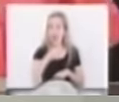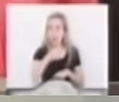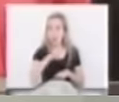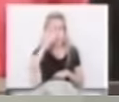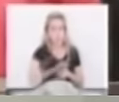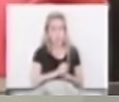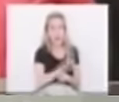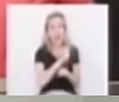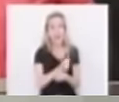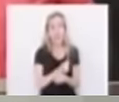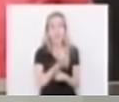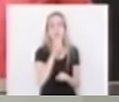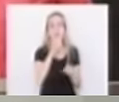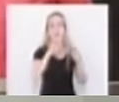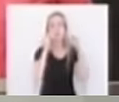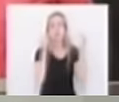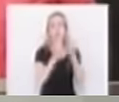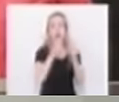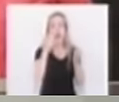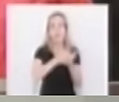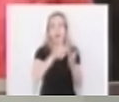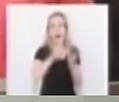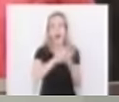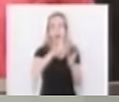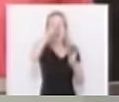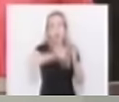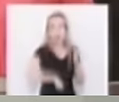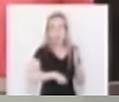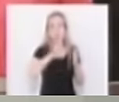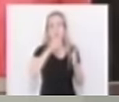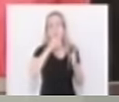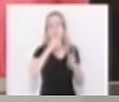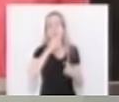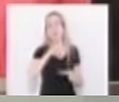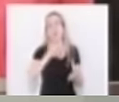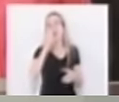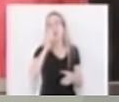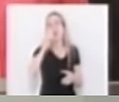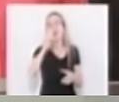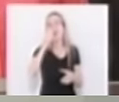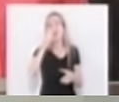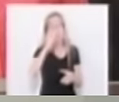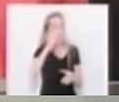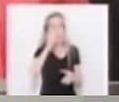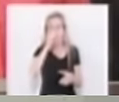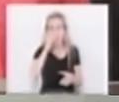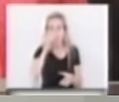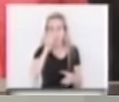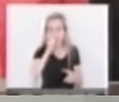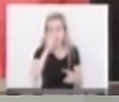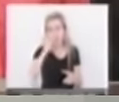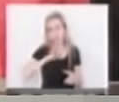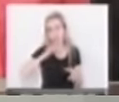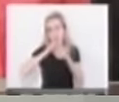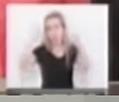el contrato, que son 24 meses. El problema es que ahora los 24 meses vienen generalmente con cuatro montos diferentes, pero exacto, no importa, hacés los